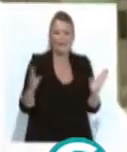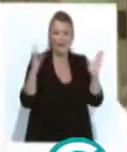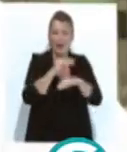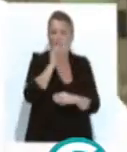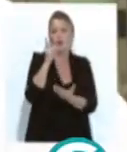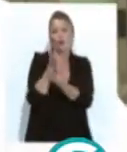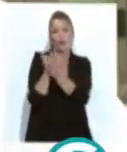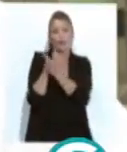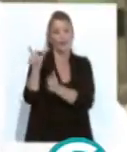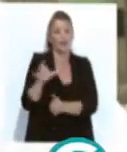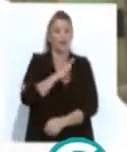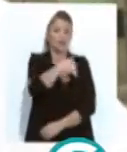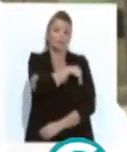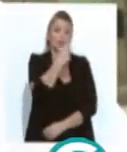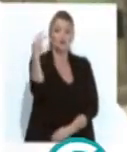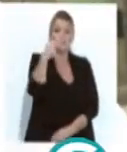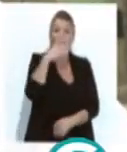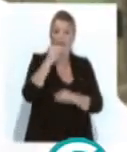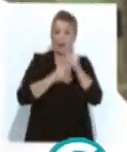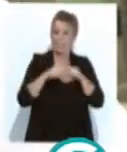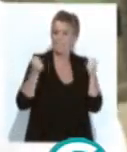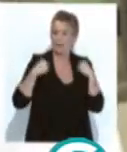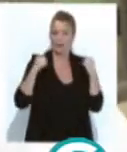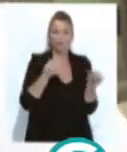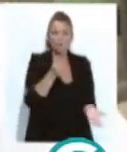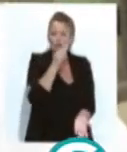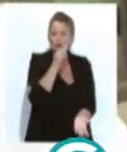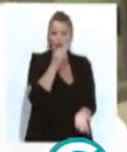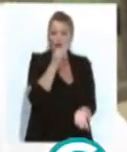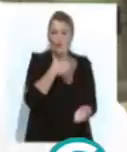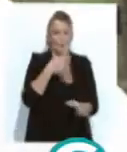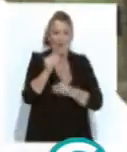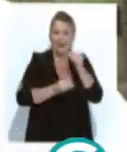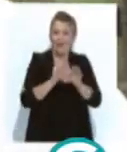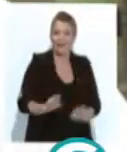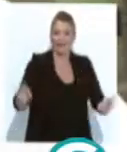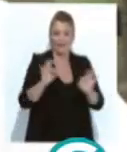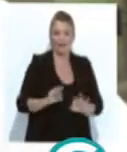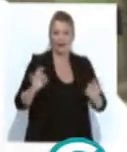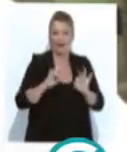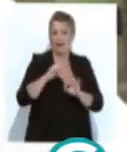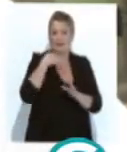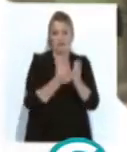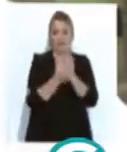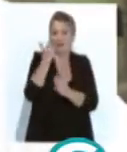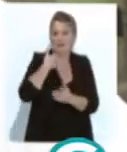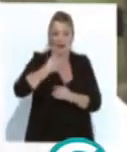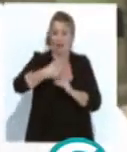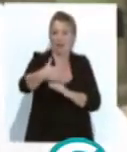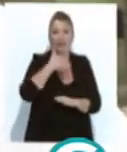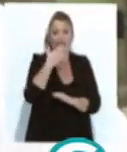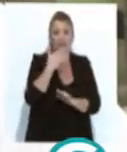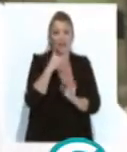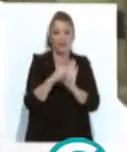en segundo de curso que tienen que hacer las prácticas y todavía no han podido bajar y se van en unos meses. Entonces nos